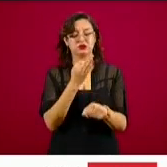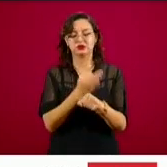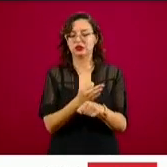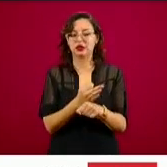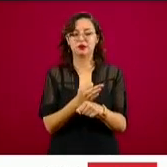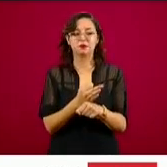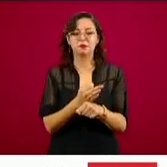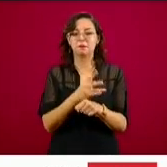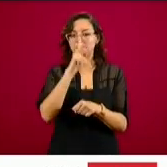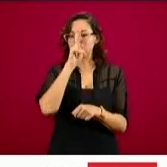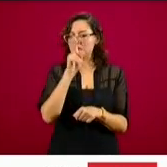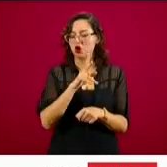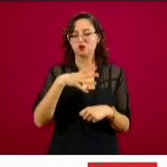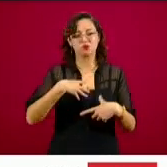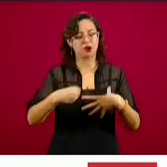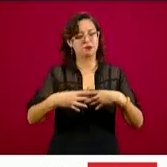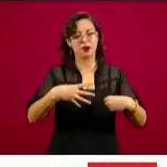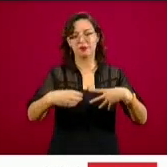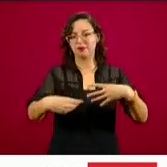mayor transmisión,